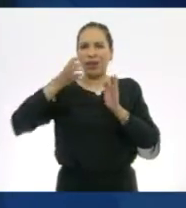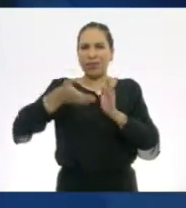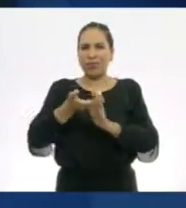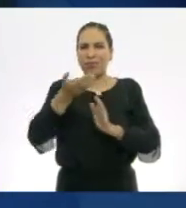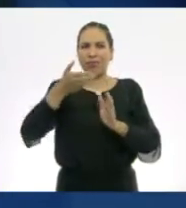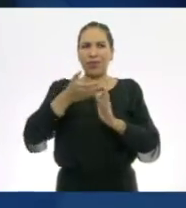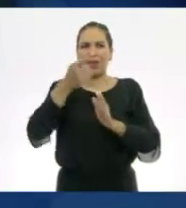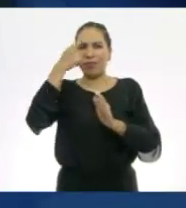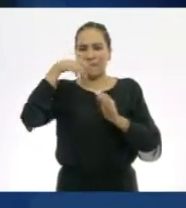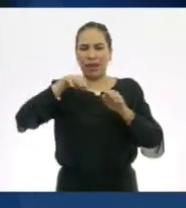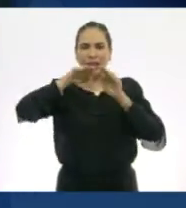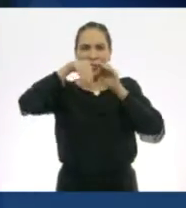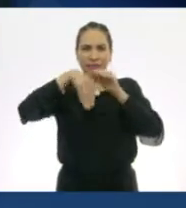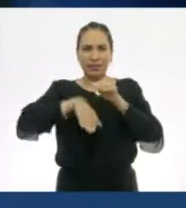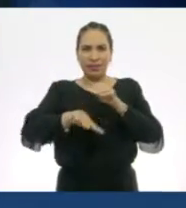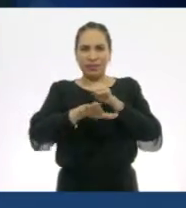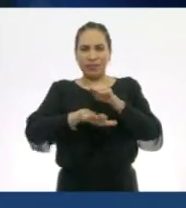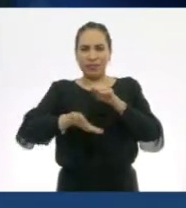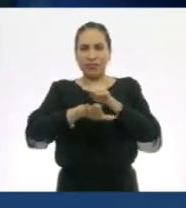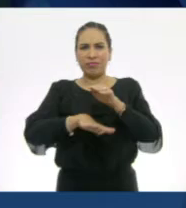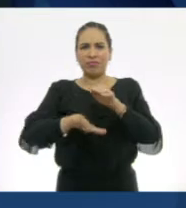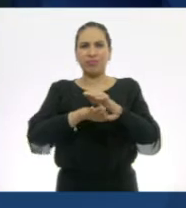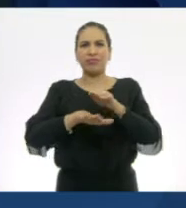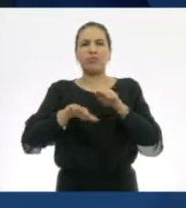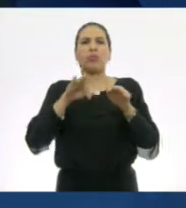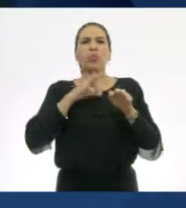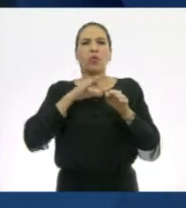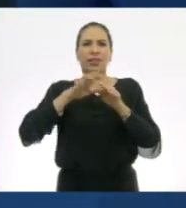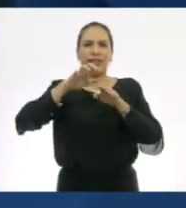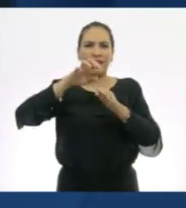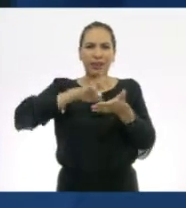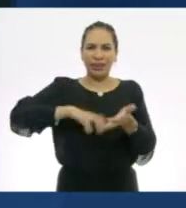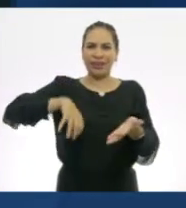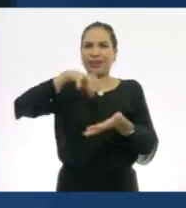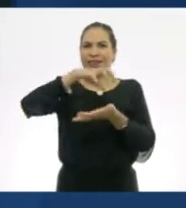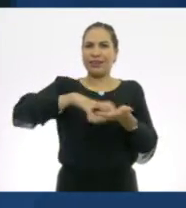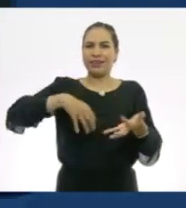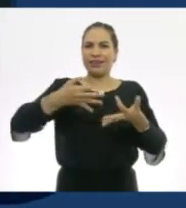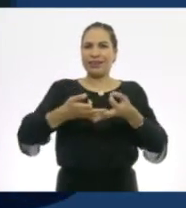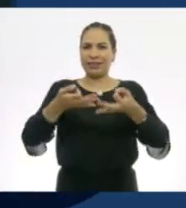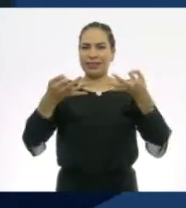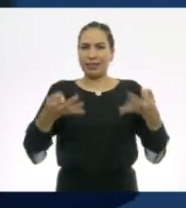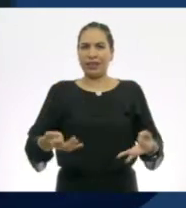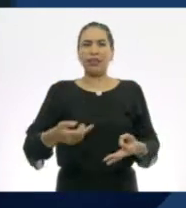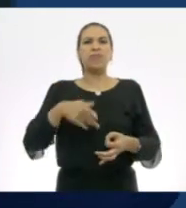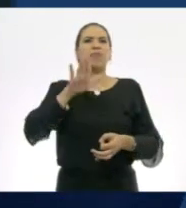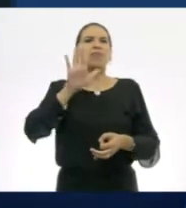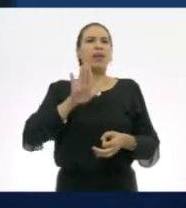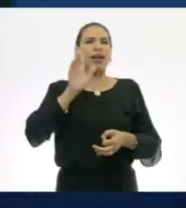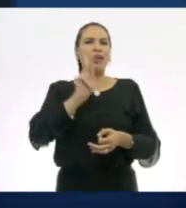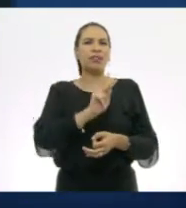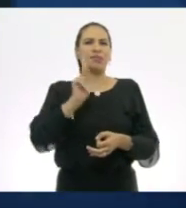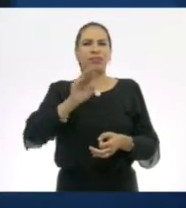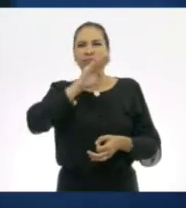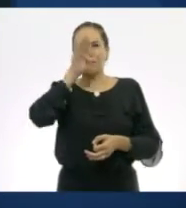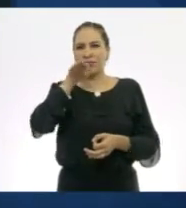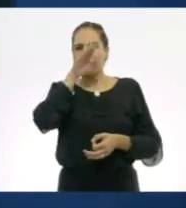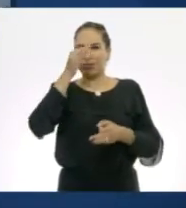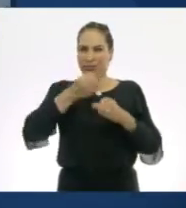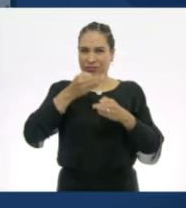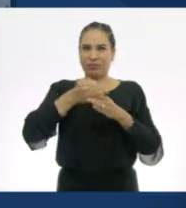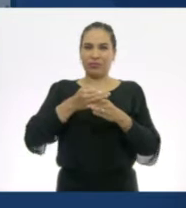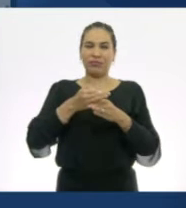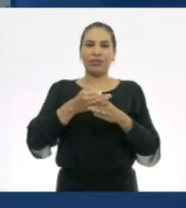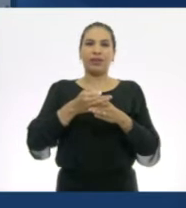apuntaban hacia el suelo, lo que les permitía excavar la tierra. Aunque parecidos a los elefantes